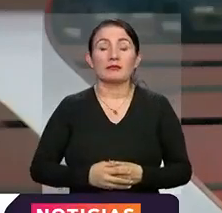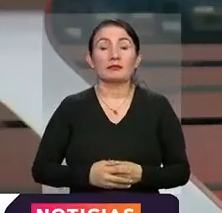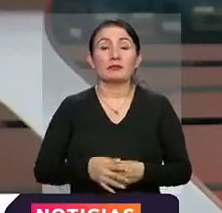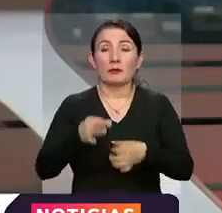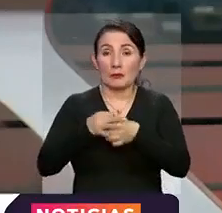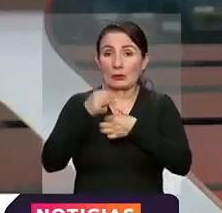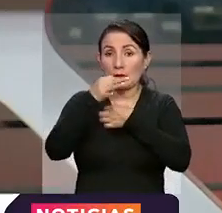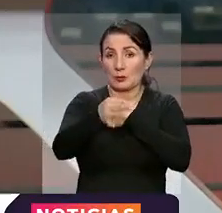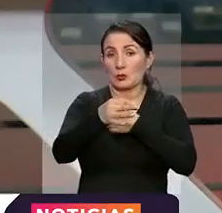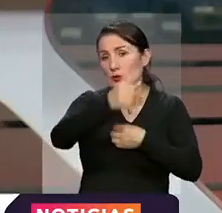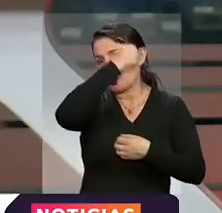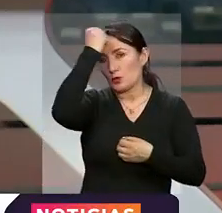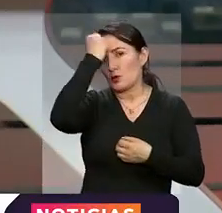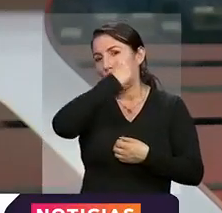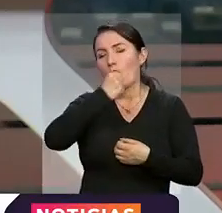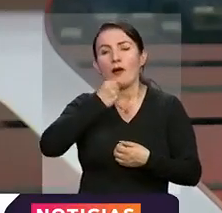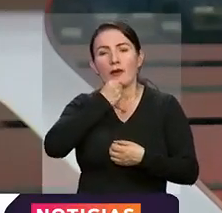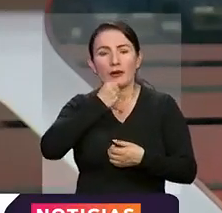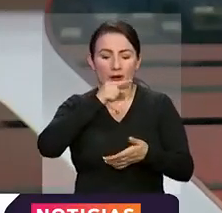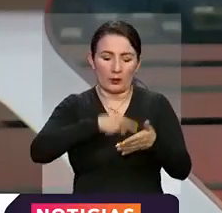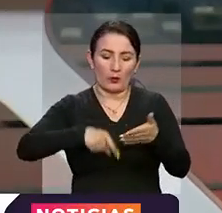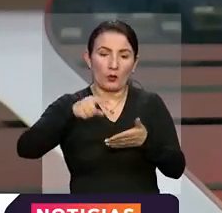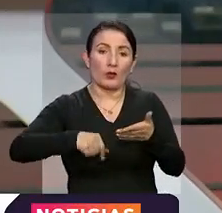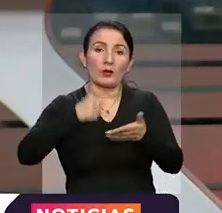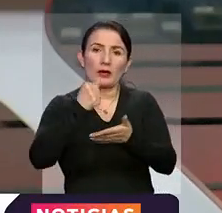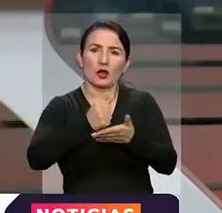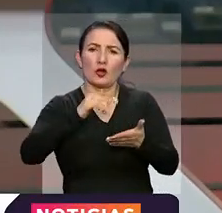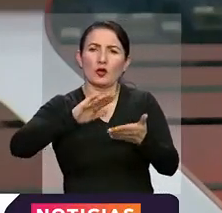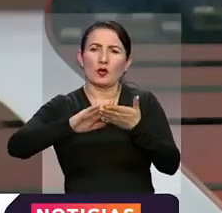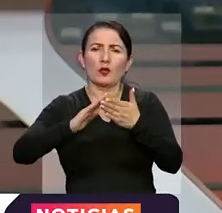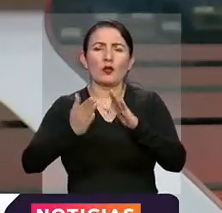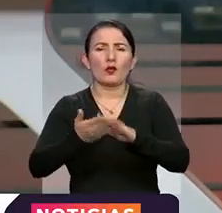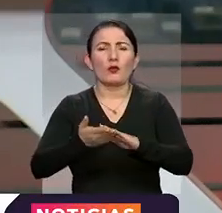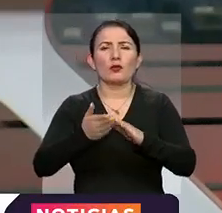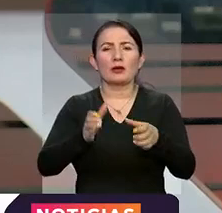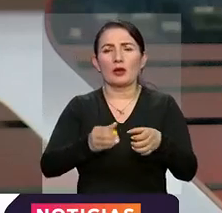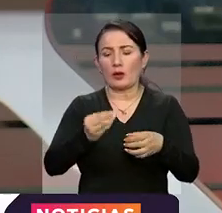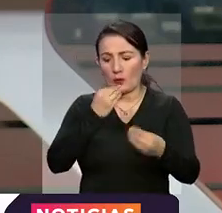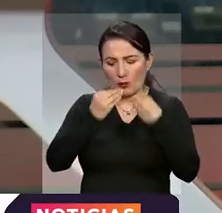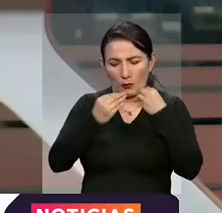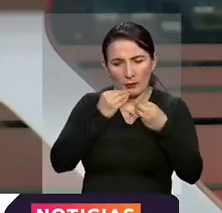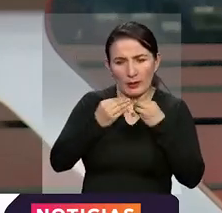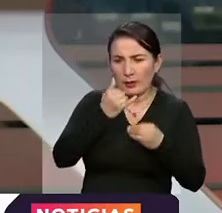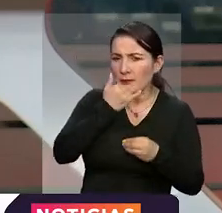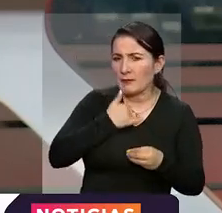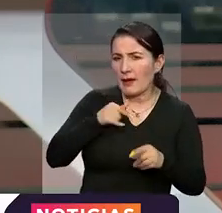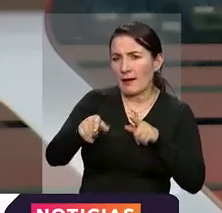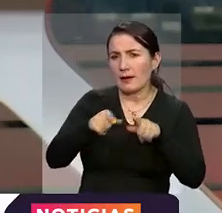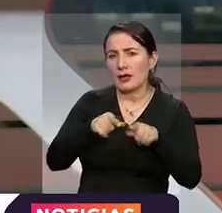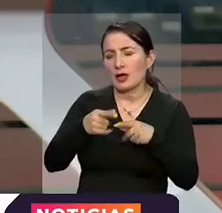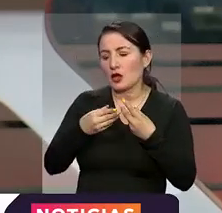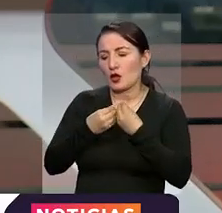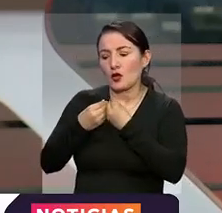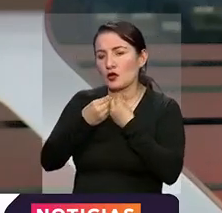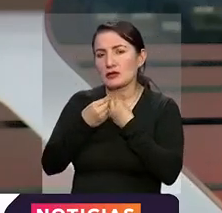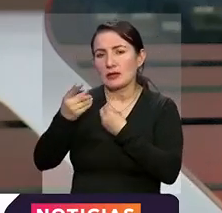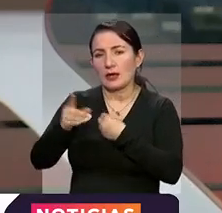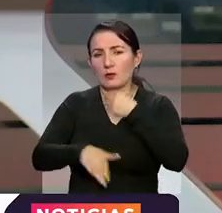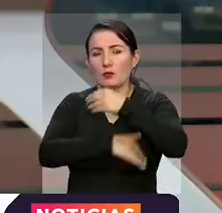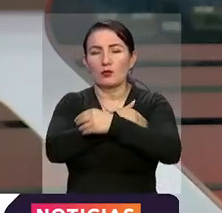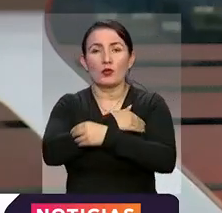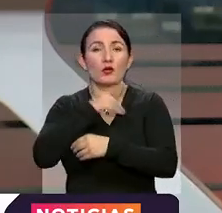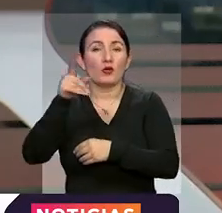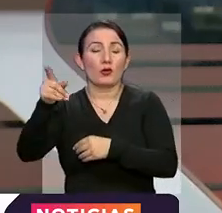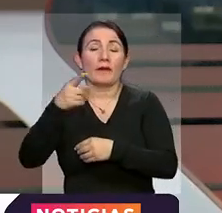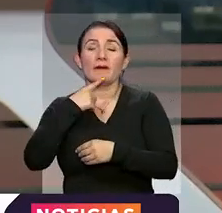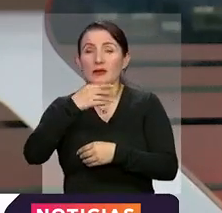En el municipio de Soacha denuncian que la contratación de los comedores comunitarios se estaría ejecutando con irregularidades. Un concejal del municipio afirma